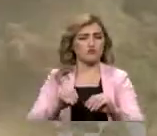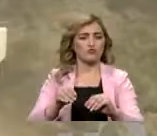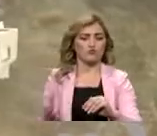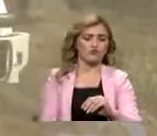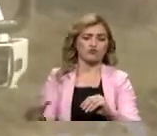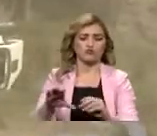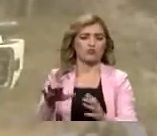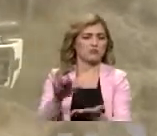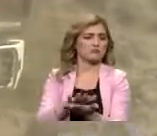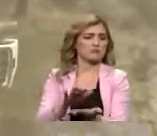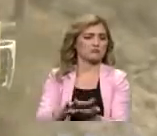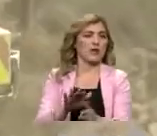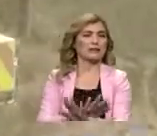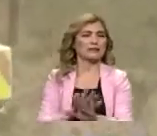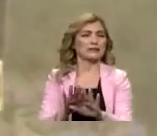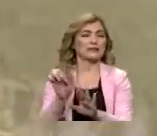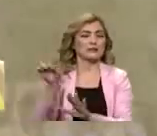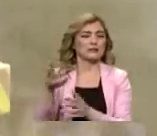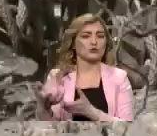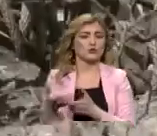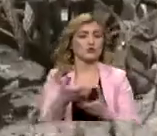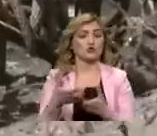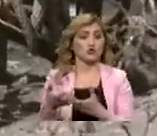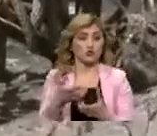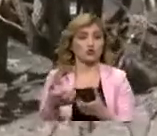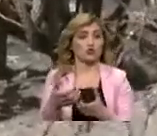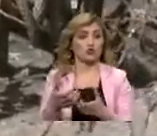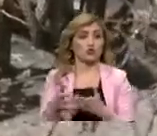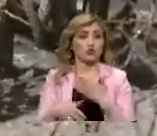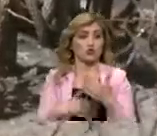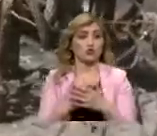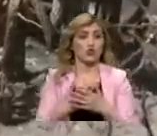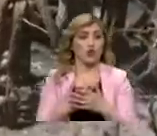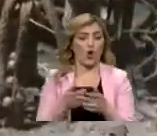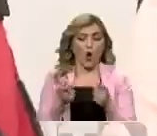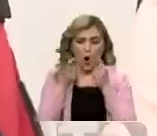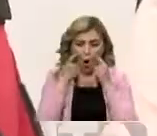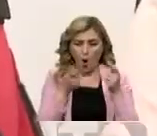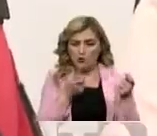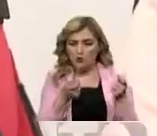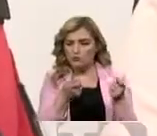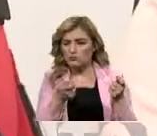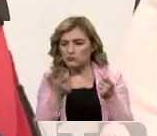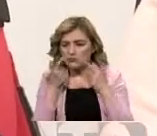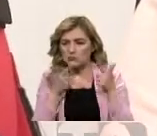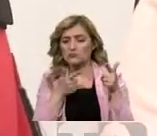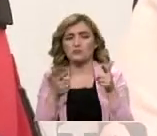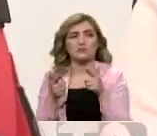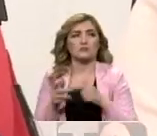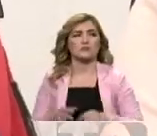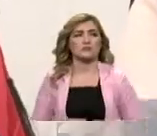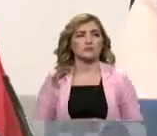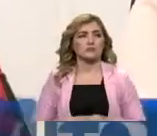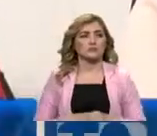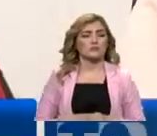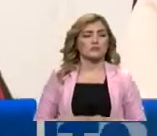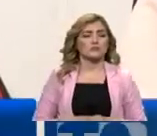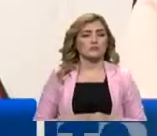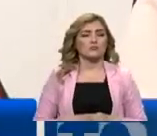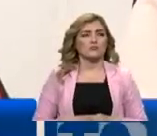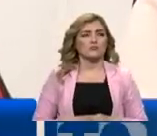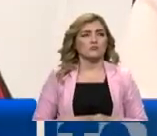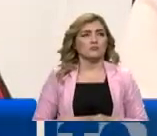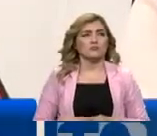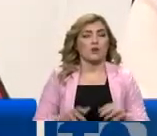los casacas rojas iniciaron hoy con la fase de liquidación y monitoreo. No podemos descartar que puedan existir